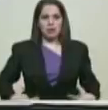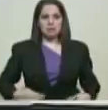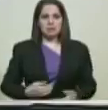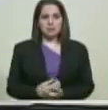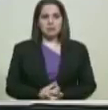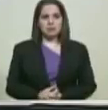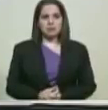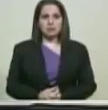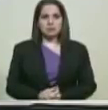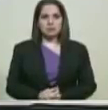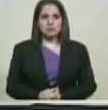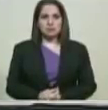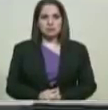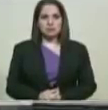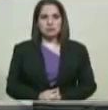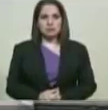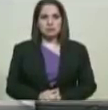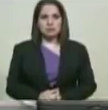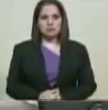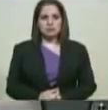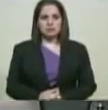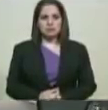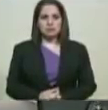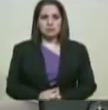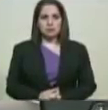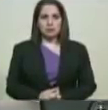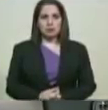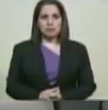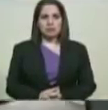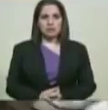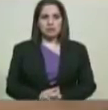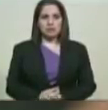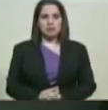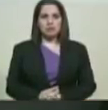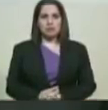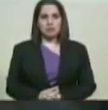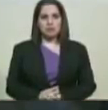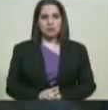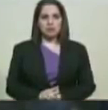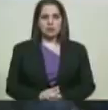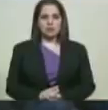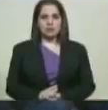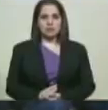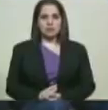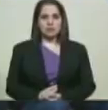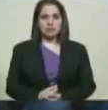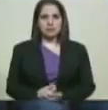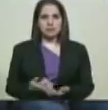Como que nosotros todavía estuviéramos no sé en qué tiempo.